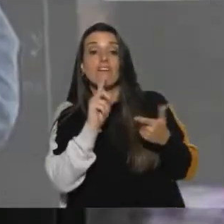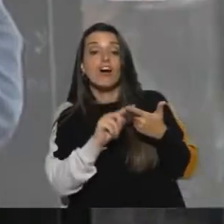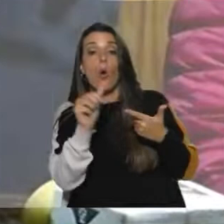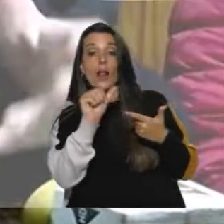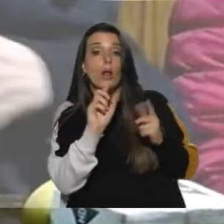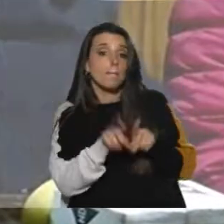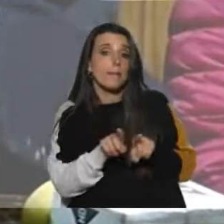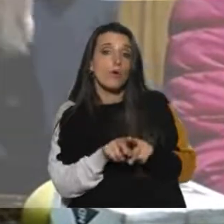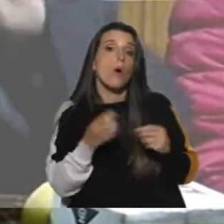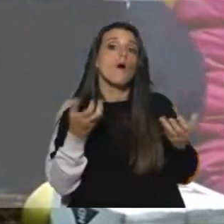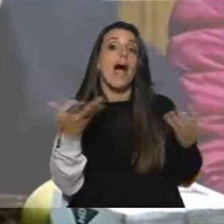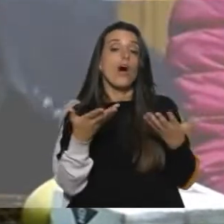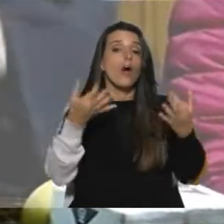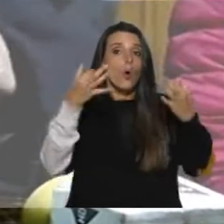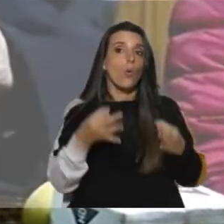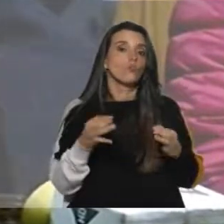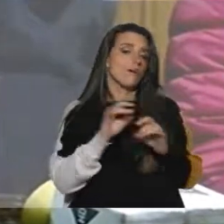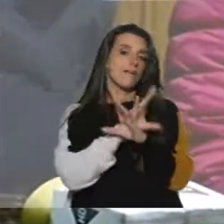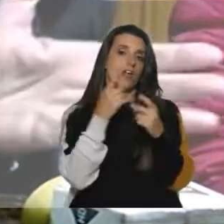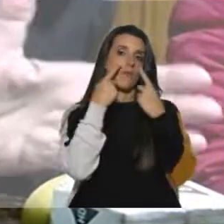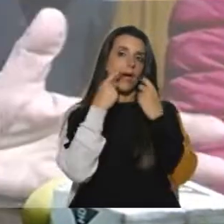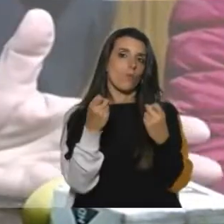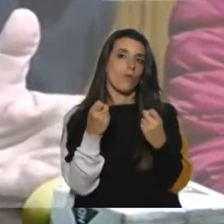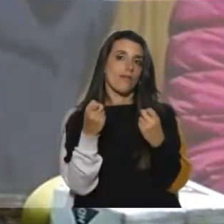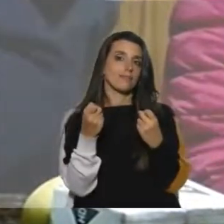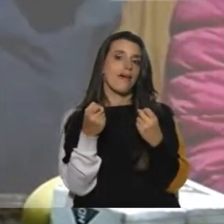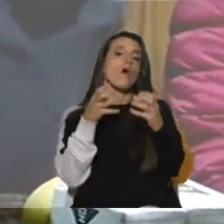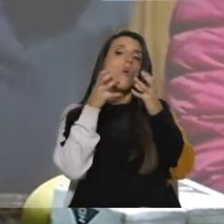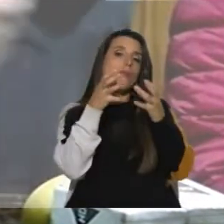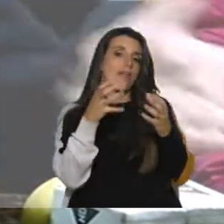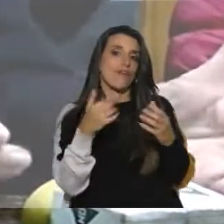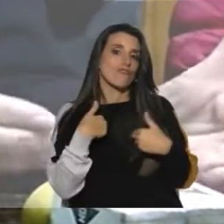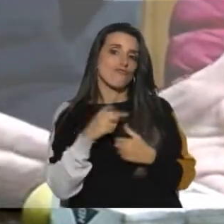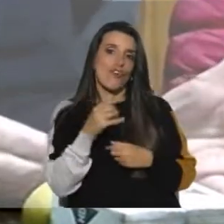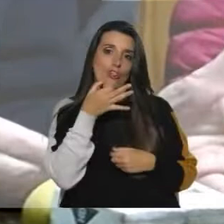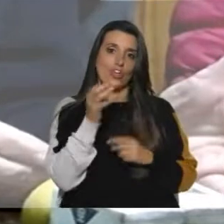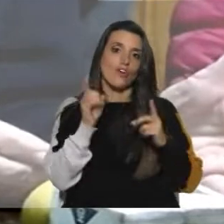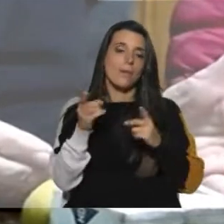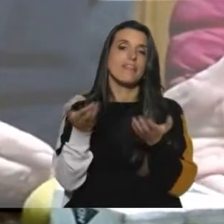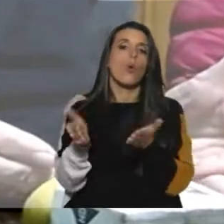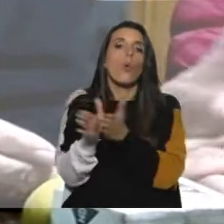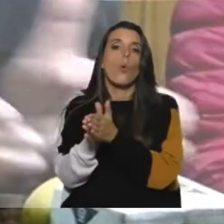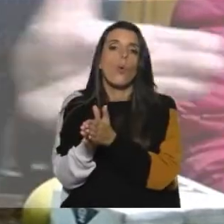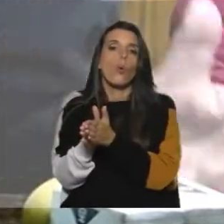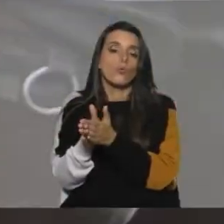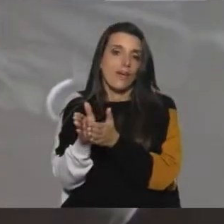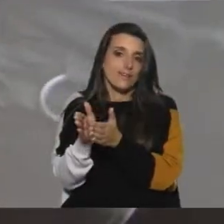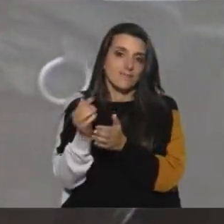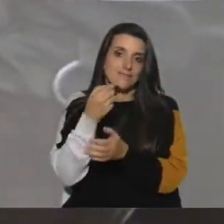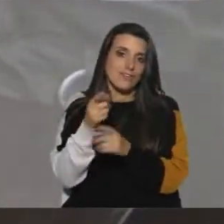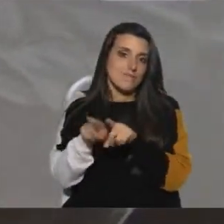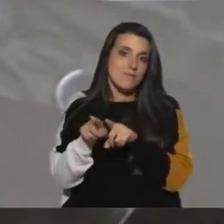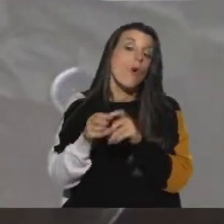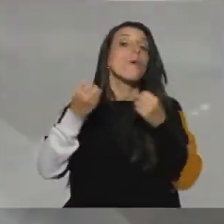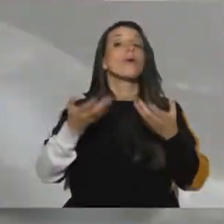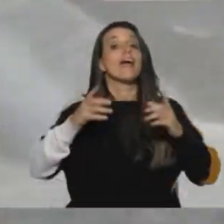alcohol. Porque estamos en una caída clara de la percepción del riesgo. No lo digo yo, lo ha dicho también la Junta de Drogas y lo ha reconocido. Porque